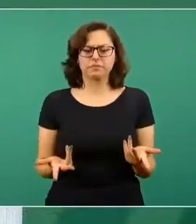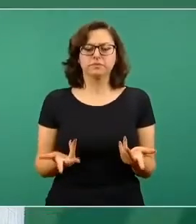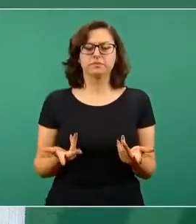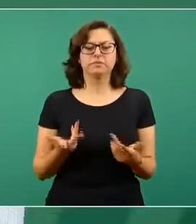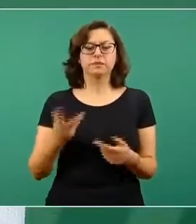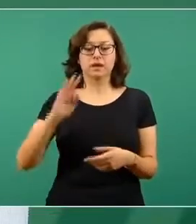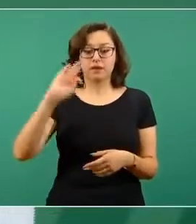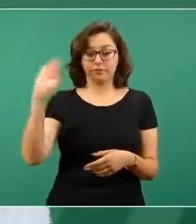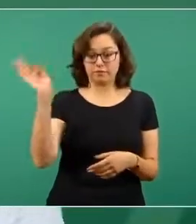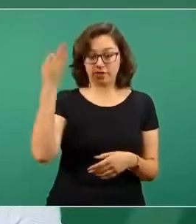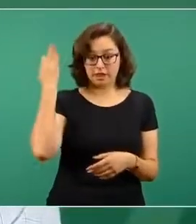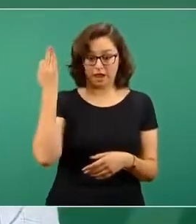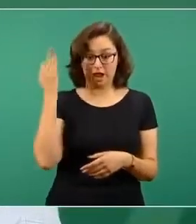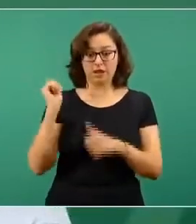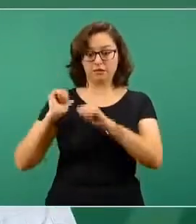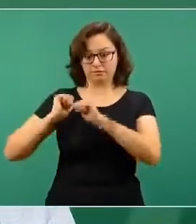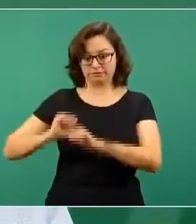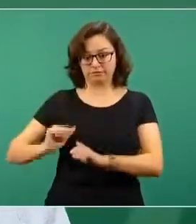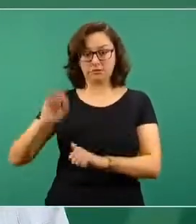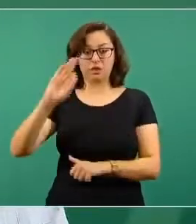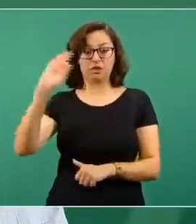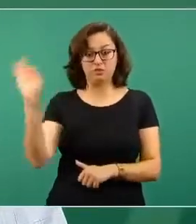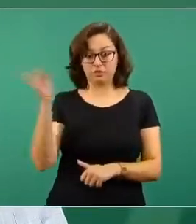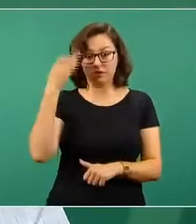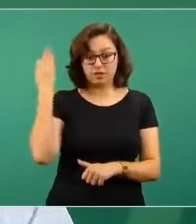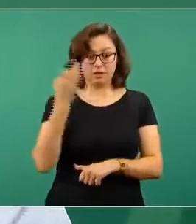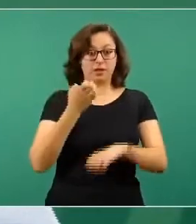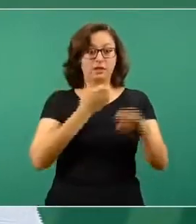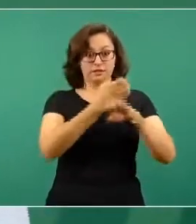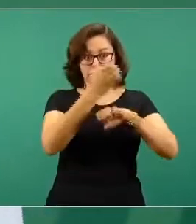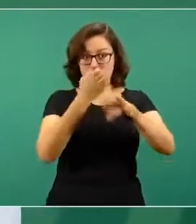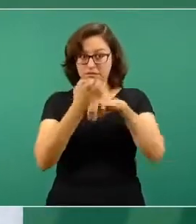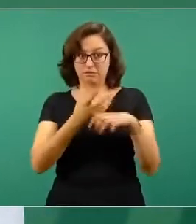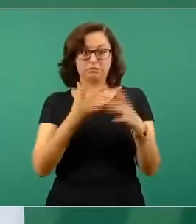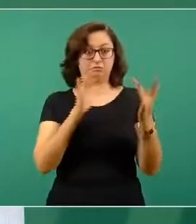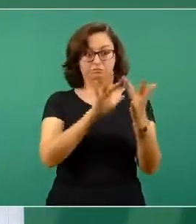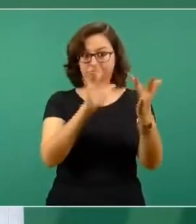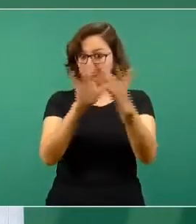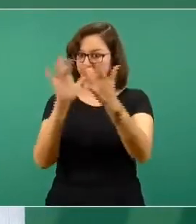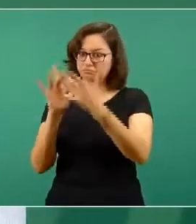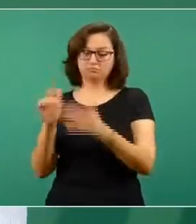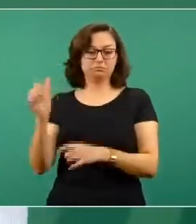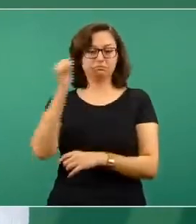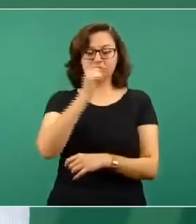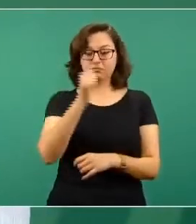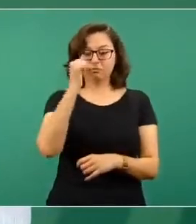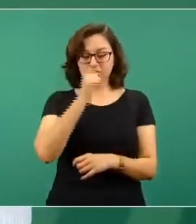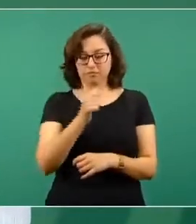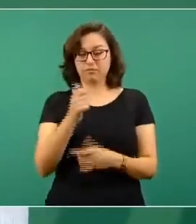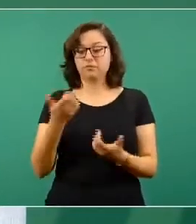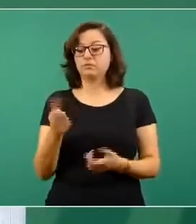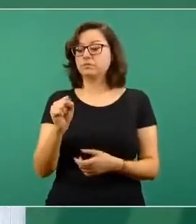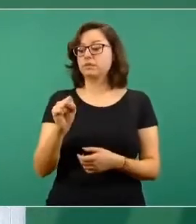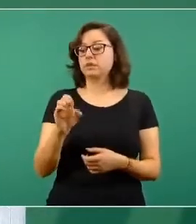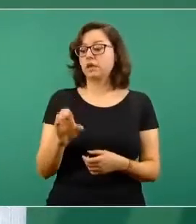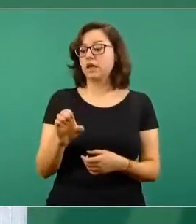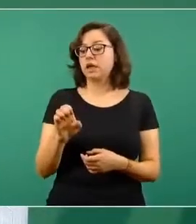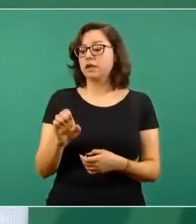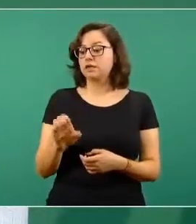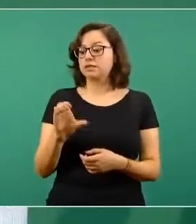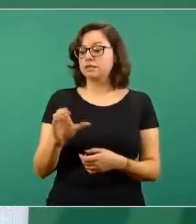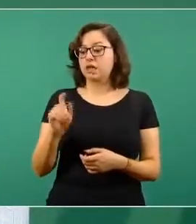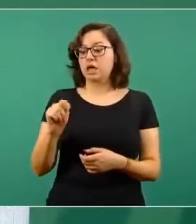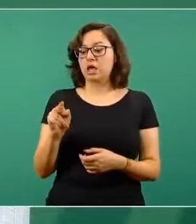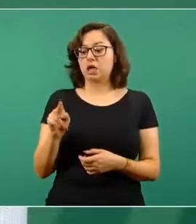dependencias federales de estos temas es constante. La Secretaría de Turismo, a través de su